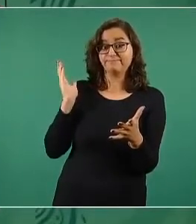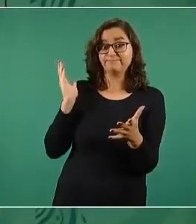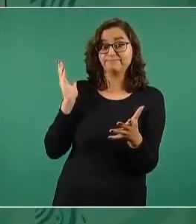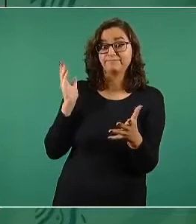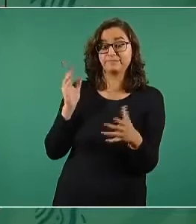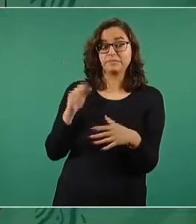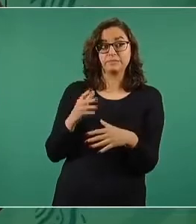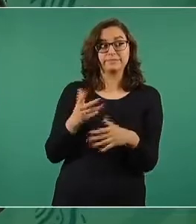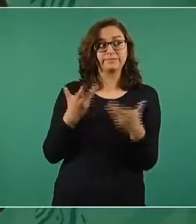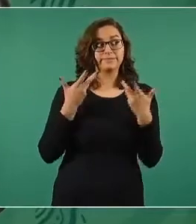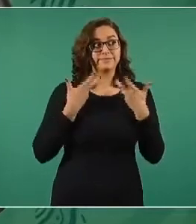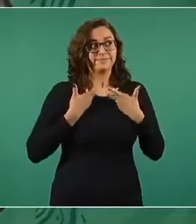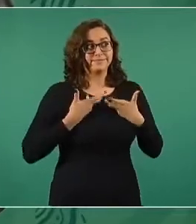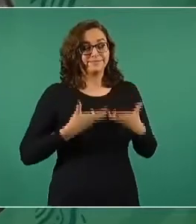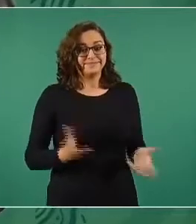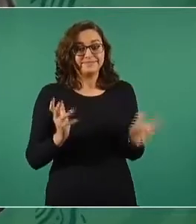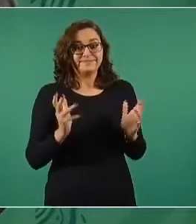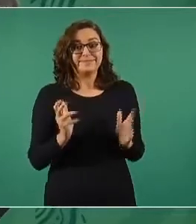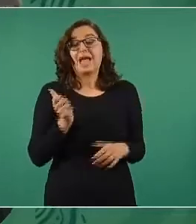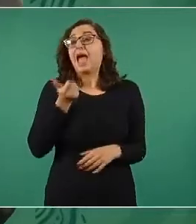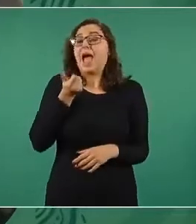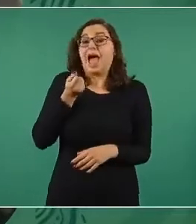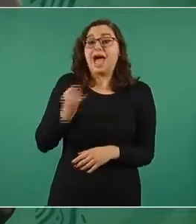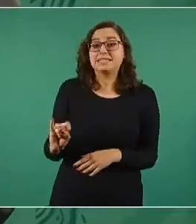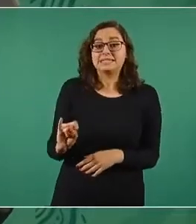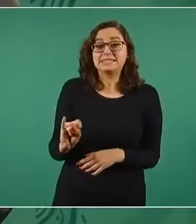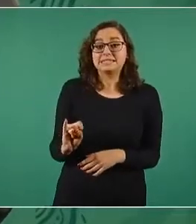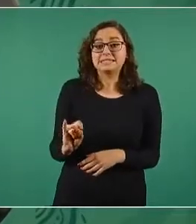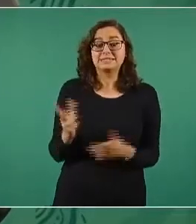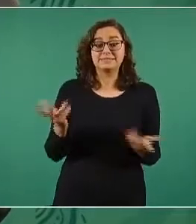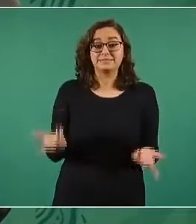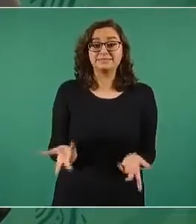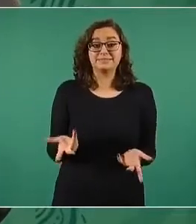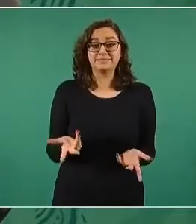Así era antes, ahora no es así.